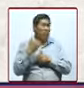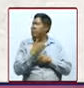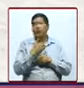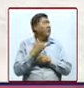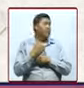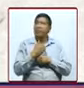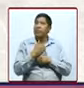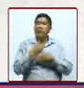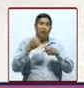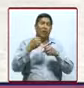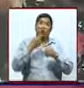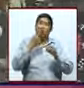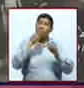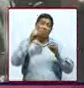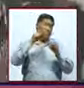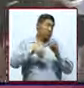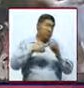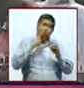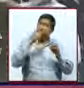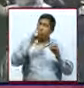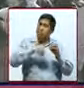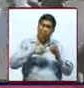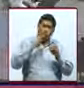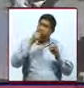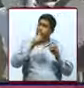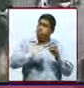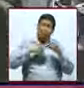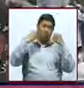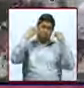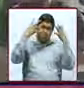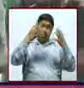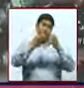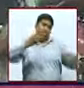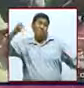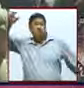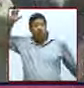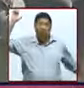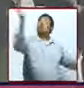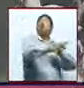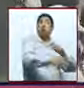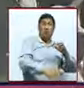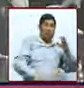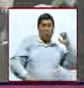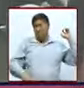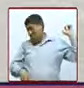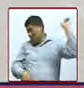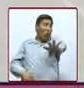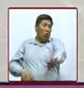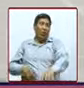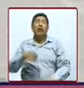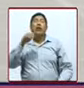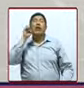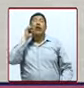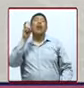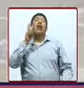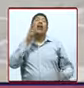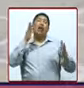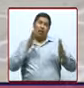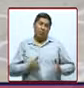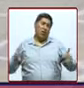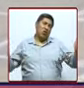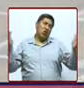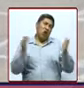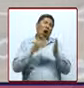es la tomatada que se ha lanzado en los enfrentamientos entre gente del ala herista contra la gente del